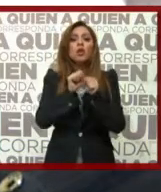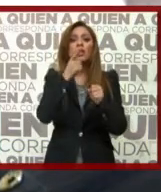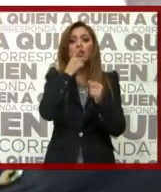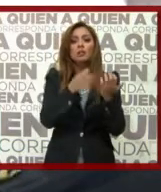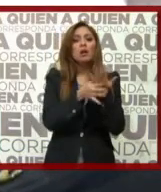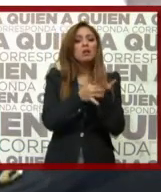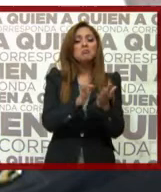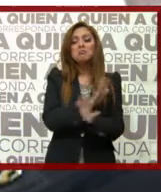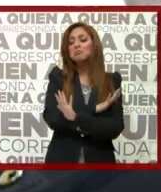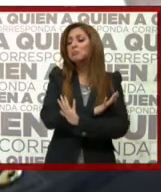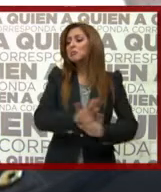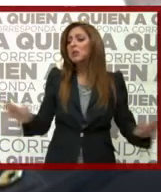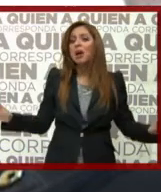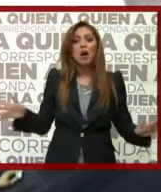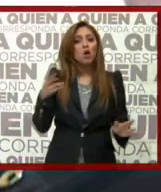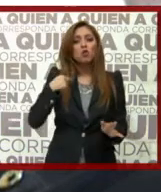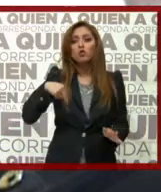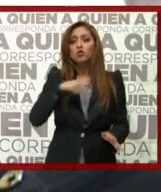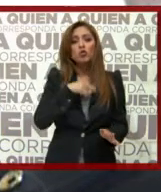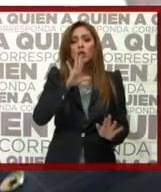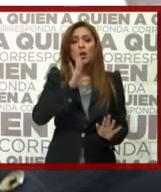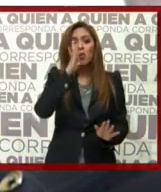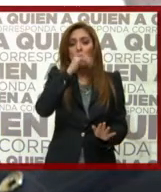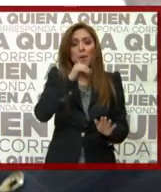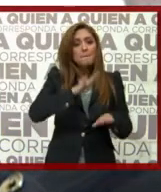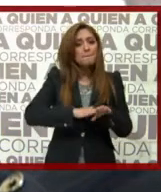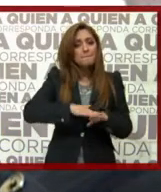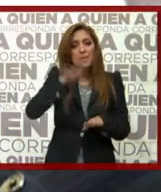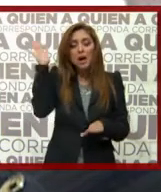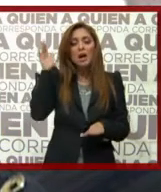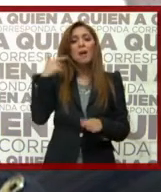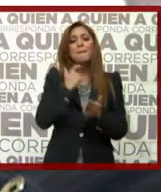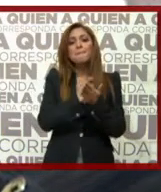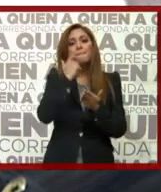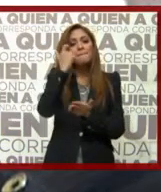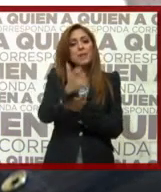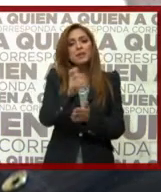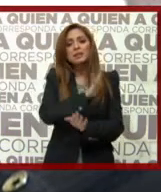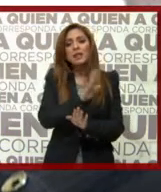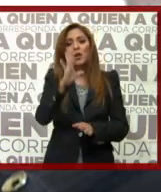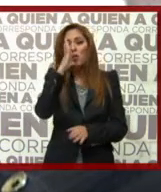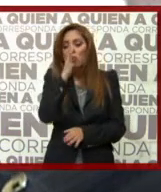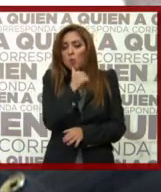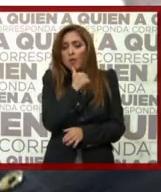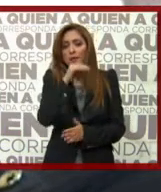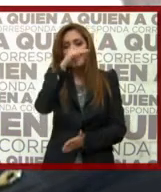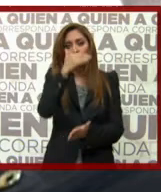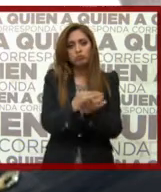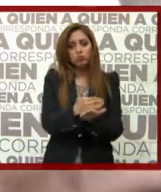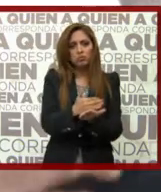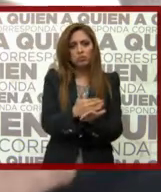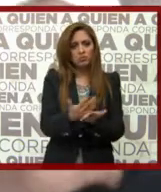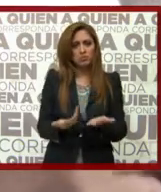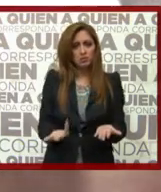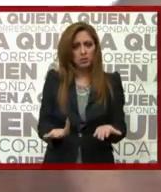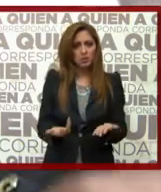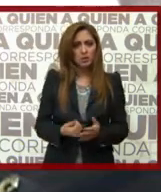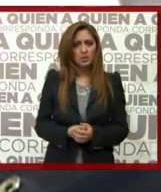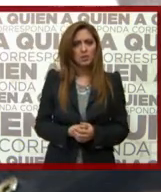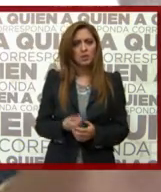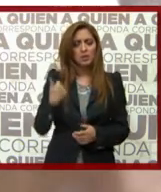aquí, ya no podemos hacer más, ya no se puede pagar más, y hasta aquí. Me